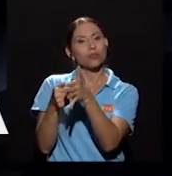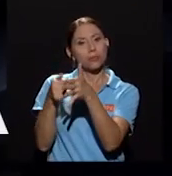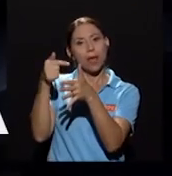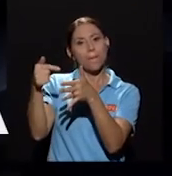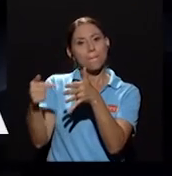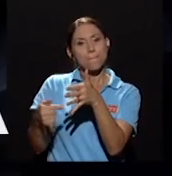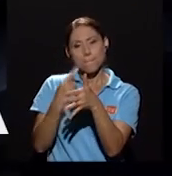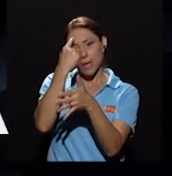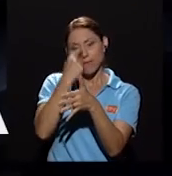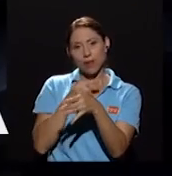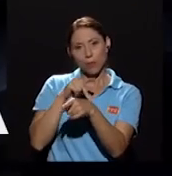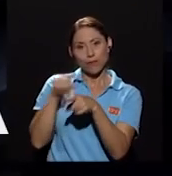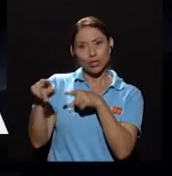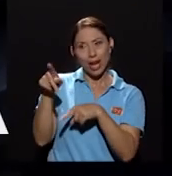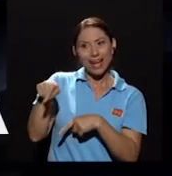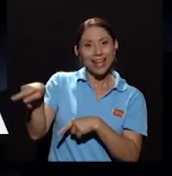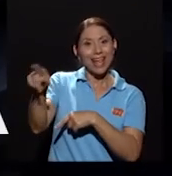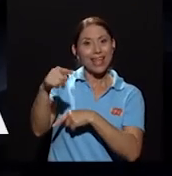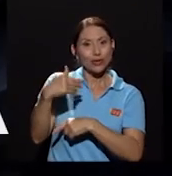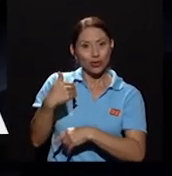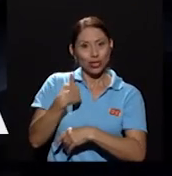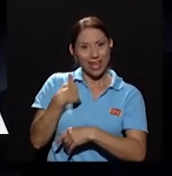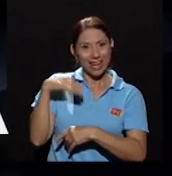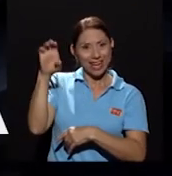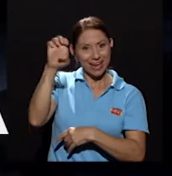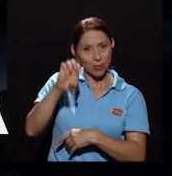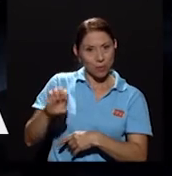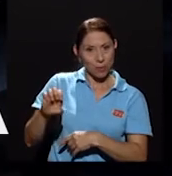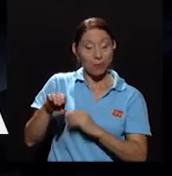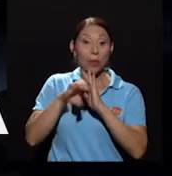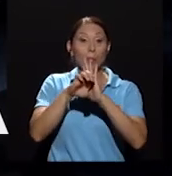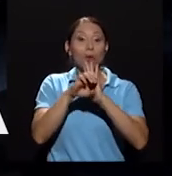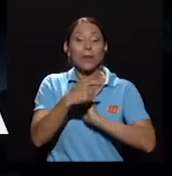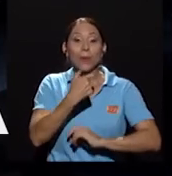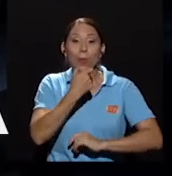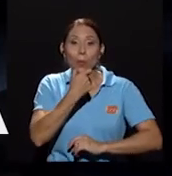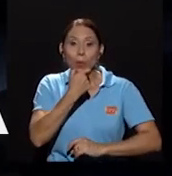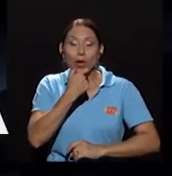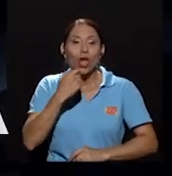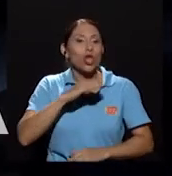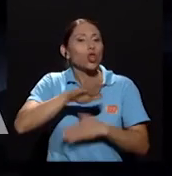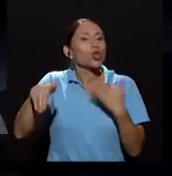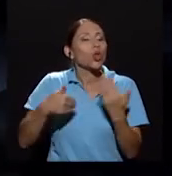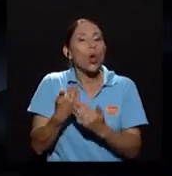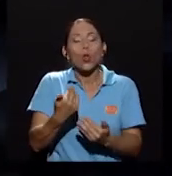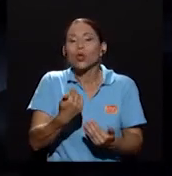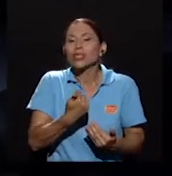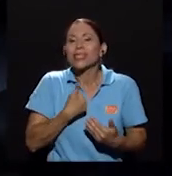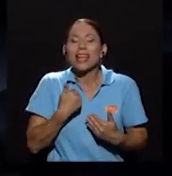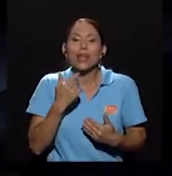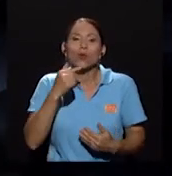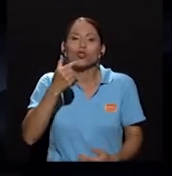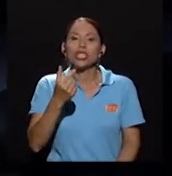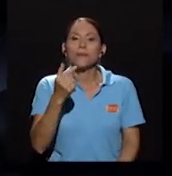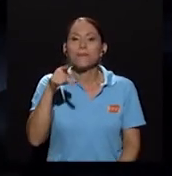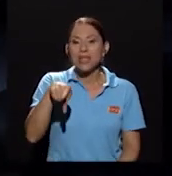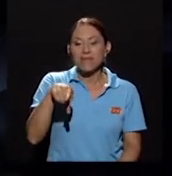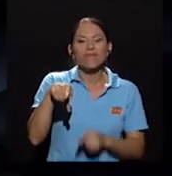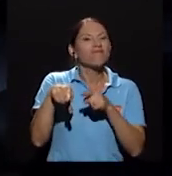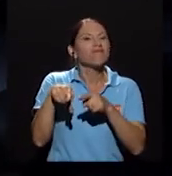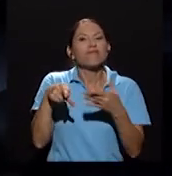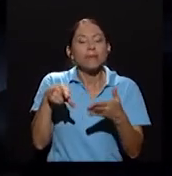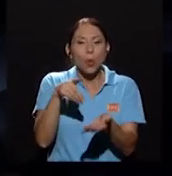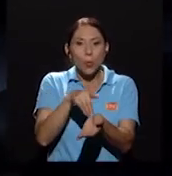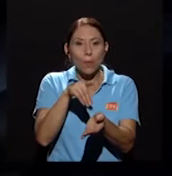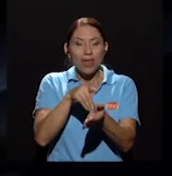donde en el caso británico todos cuentan con un hippie que es un médico de familia los holandeses